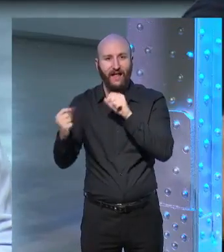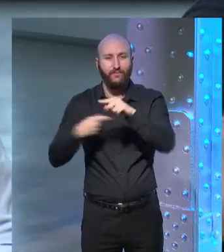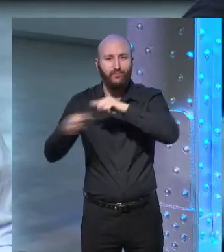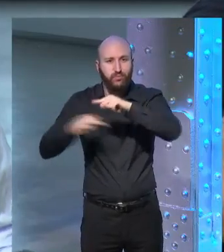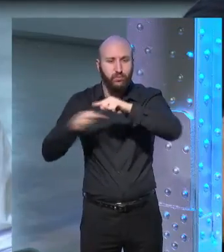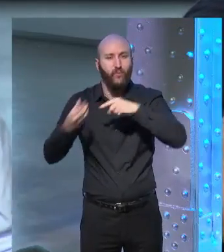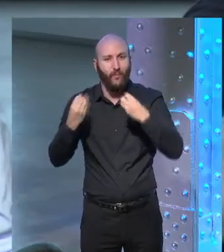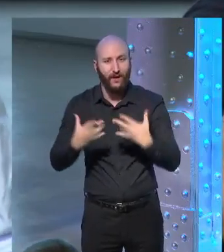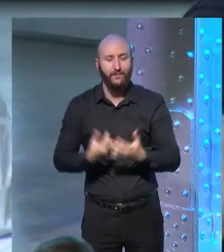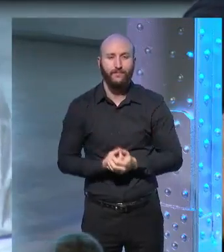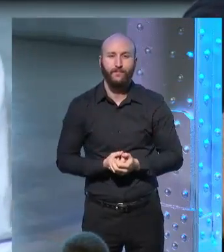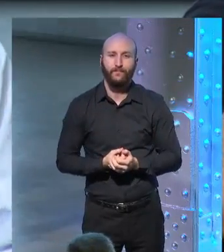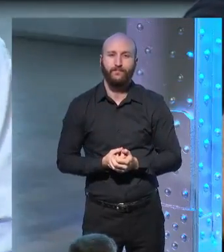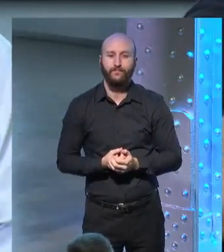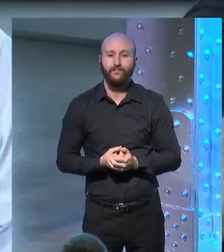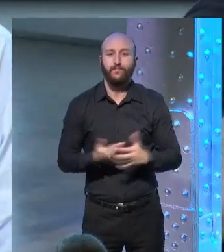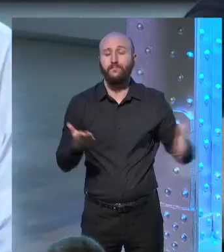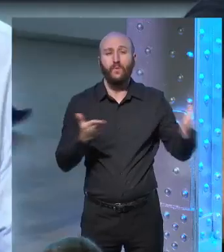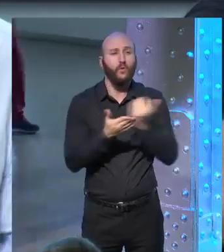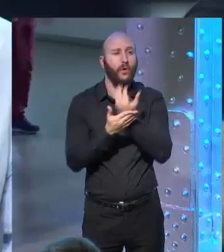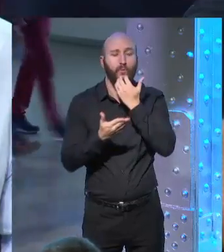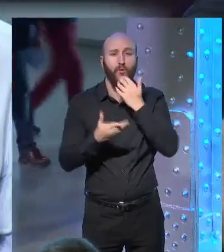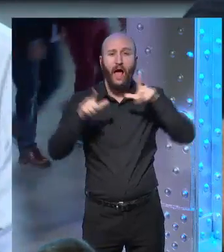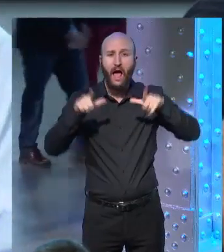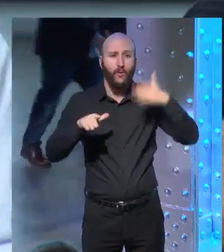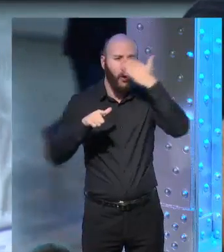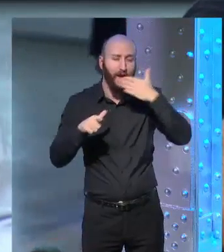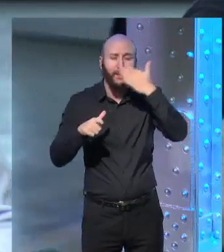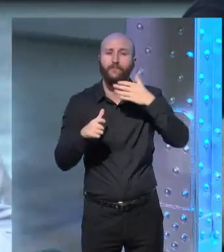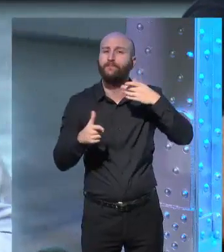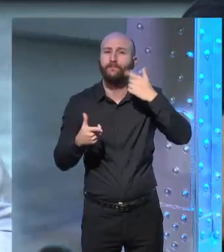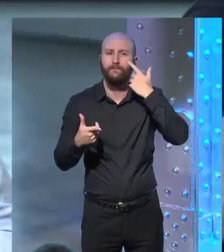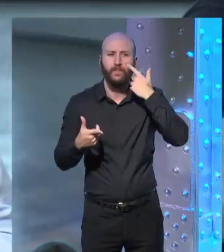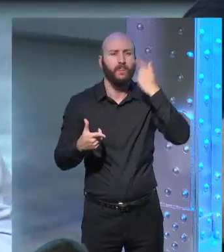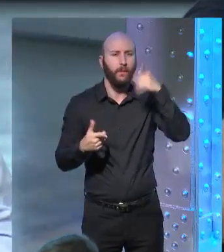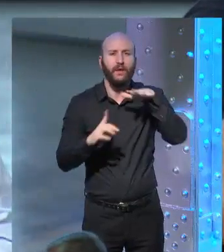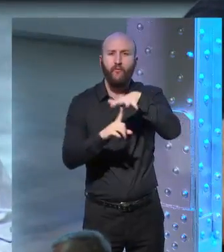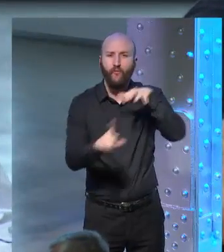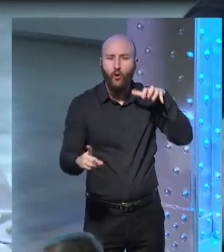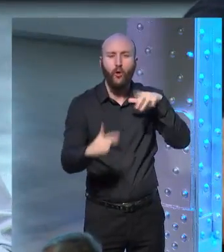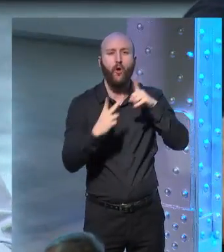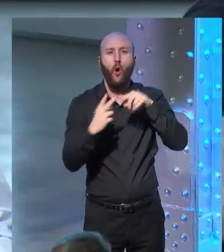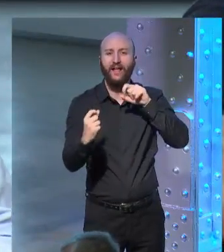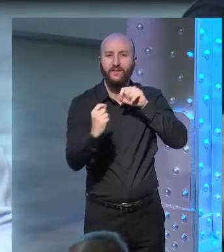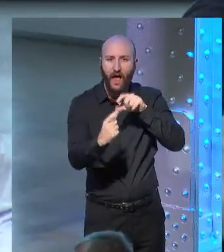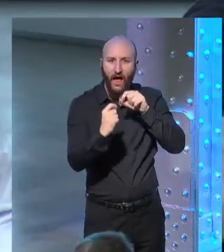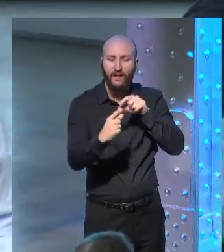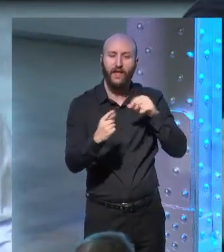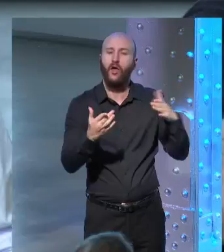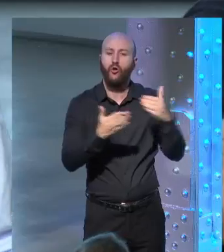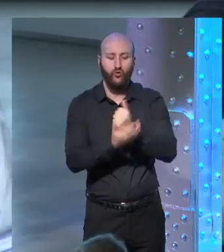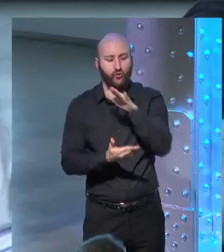Dentro de los entornos virtuales de aprendizaje que se utilizan actualmente en las aulas, generalmente se utiliza Moodle, pues hay foros, hay chats donde los niños se pueden relacionar en un